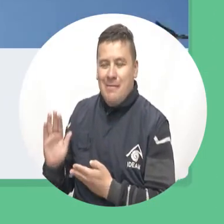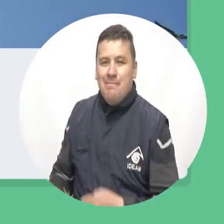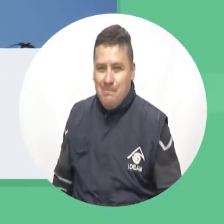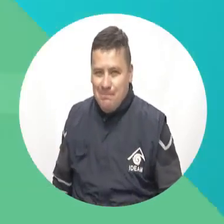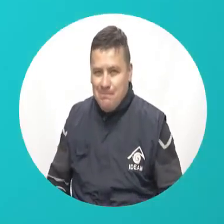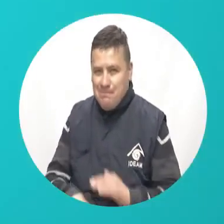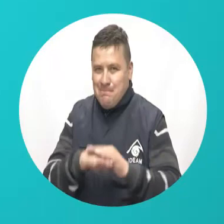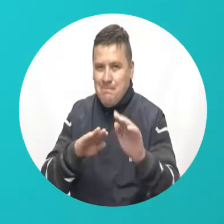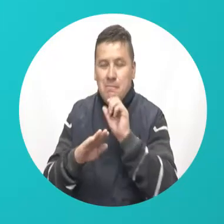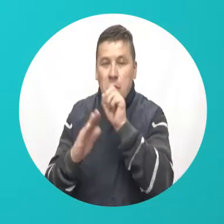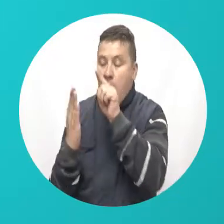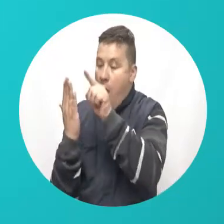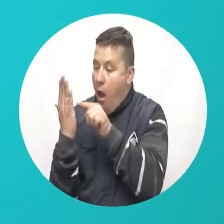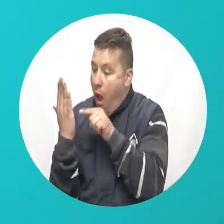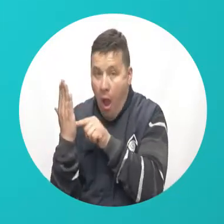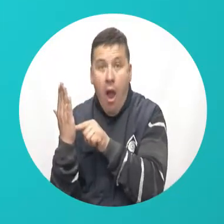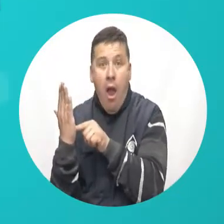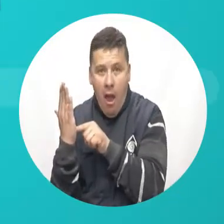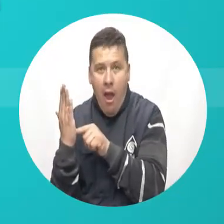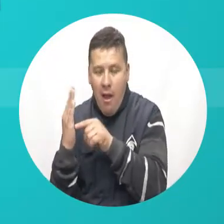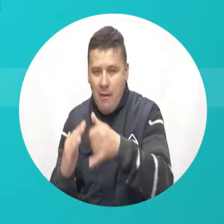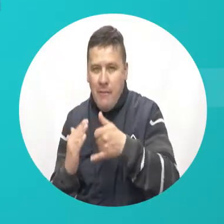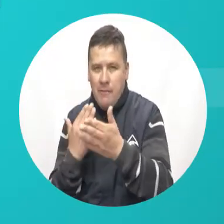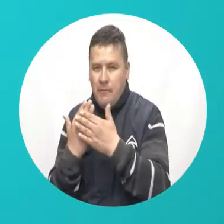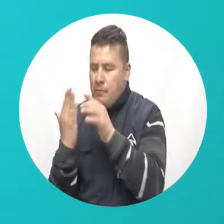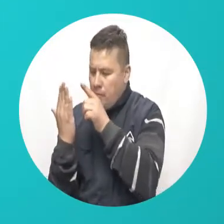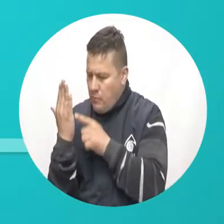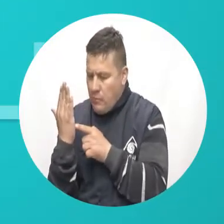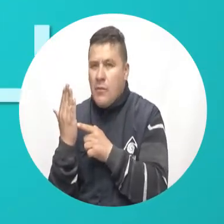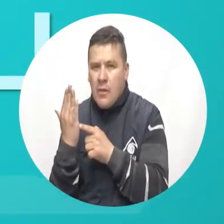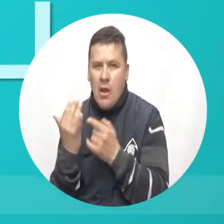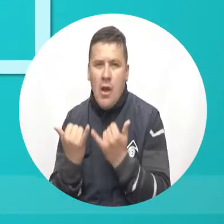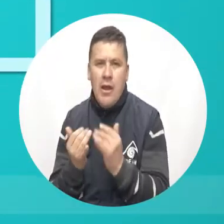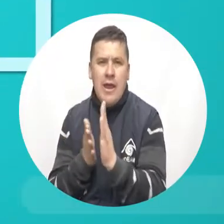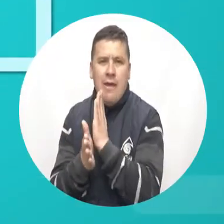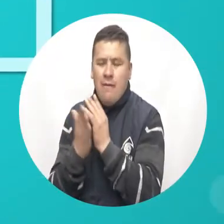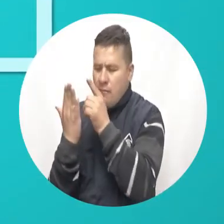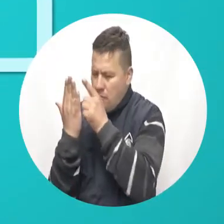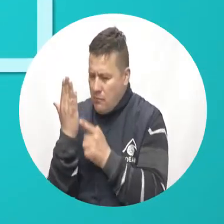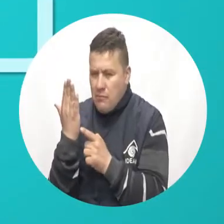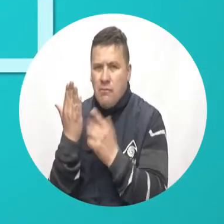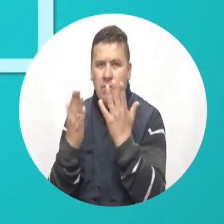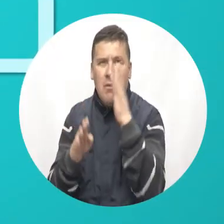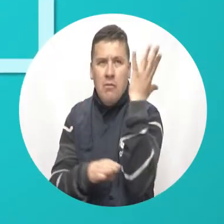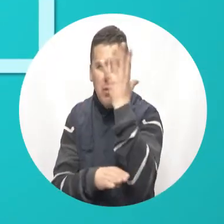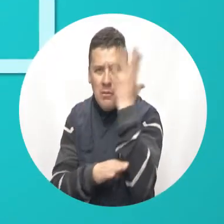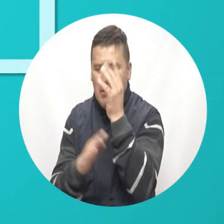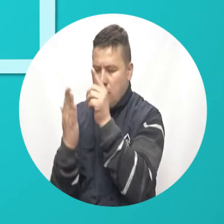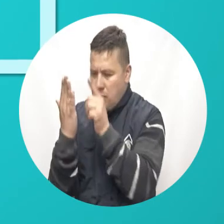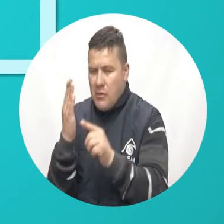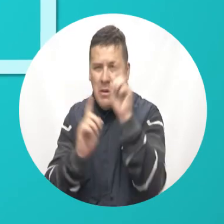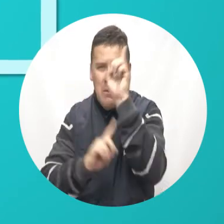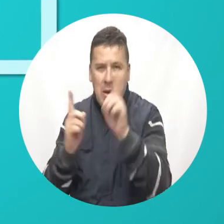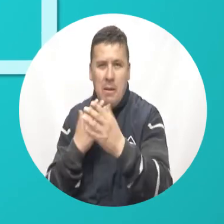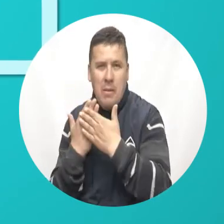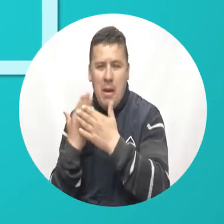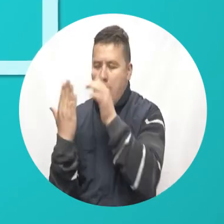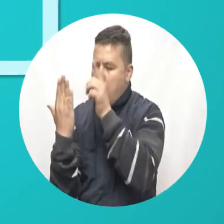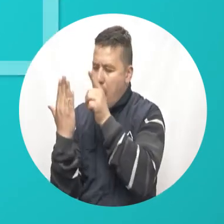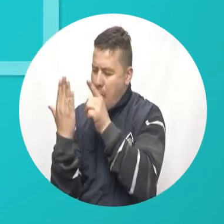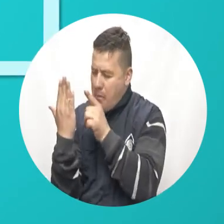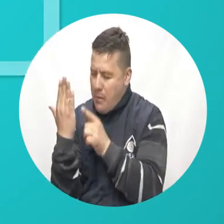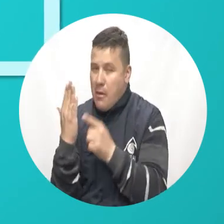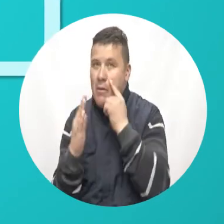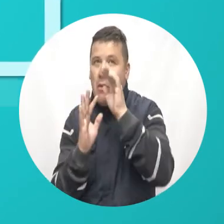www.idean.gov.co. Te invitamos a consultar la aplicación Mi Pronóstico del IDEAN. Ahora con información sobre deforestación, rayos,